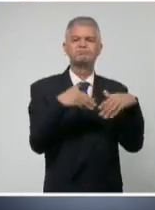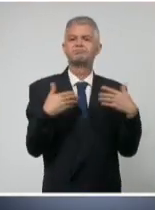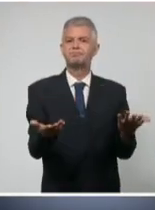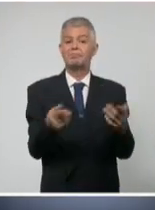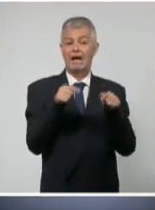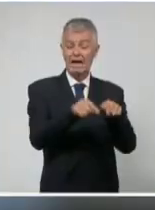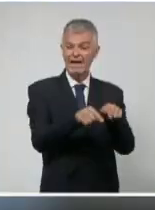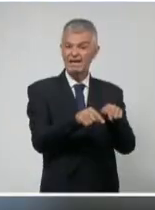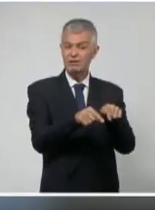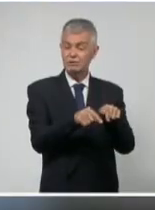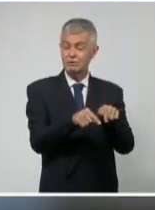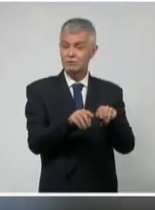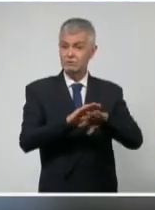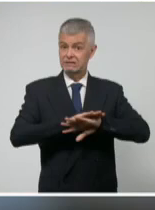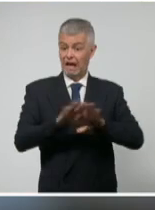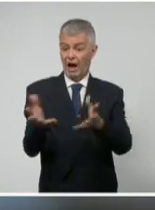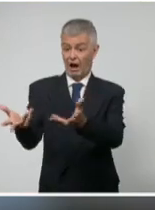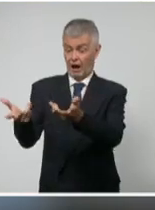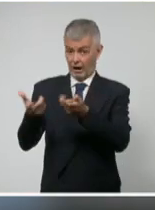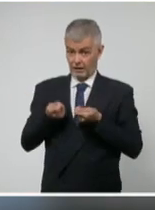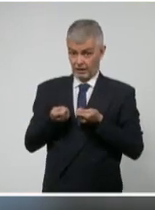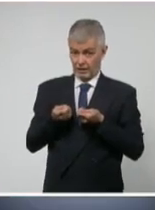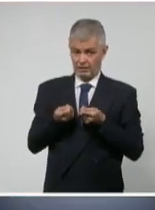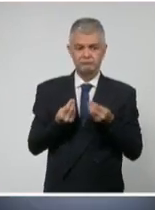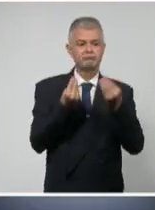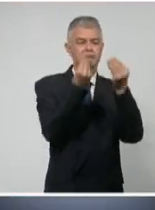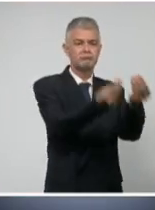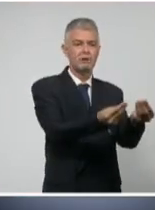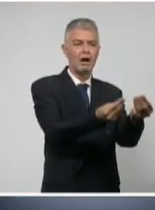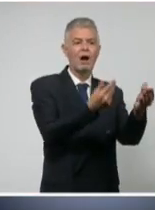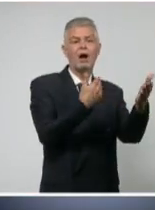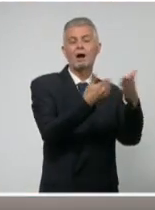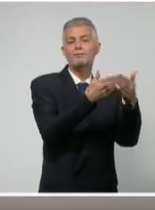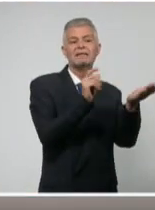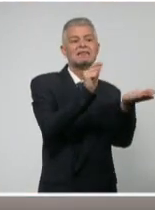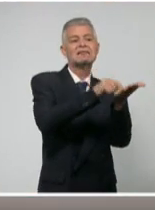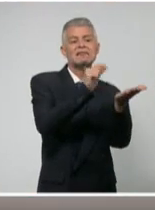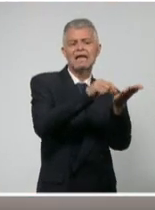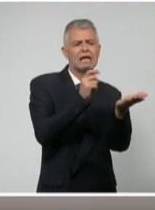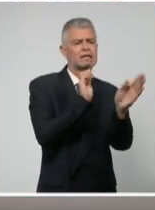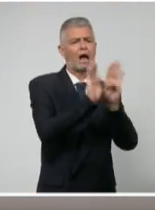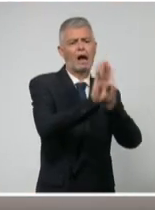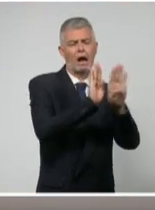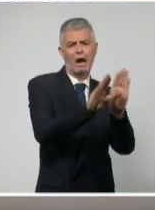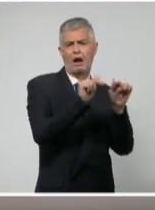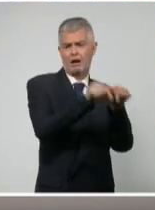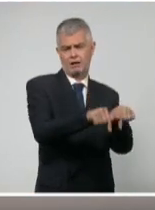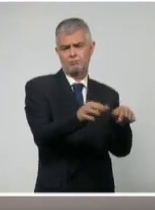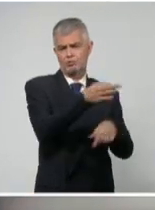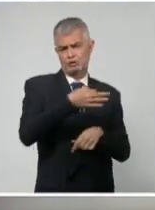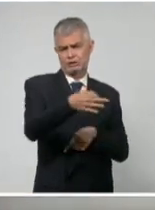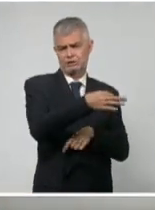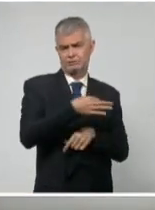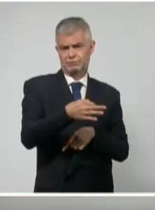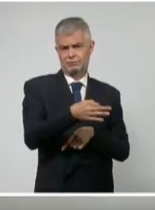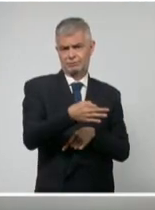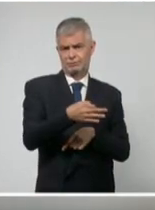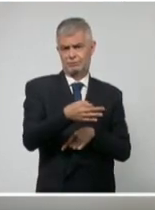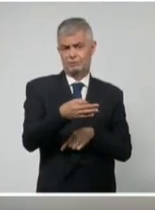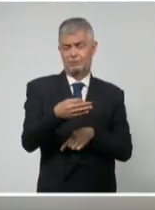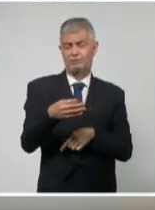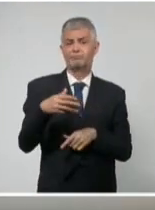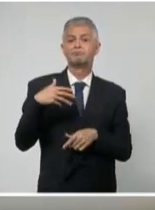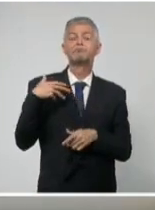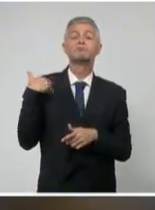mercancía, después de su comiso, van a ser entregadas a la unidad de comercio en otro municipio. Auxiliados por la denuncia oportuna, los combatientes